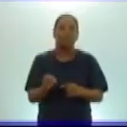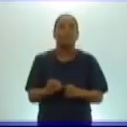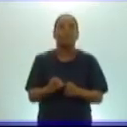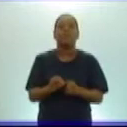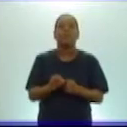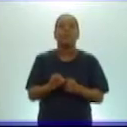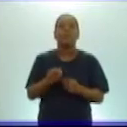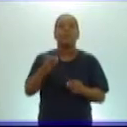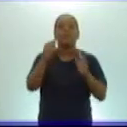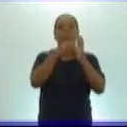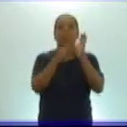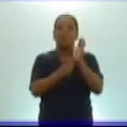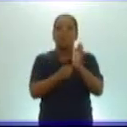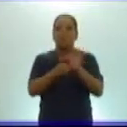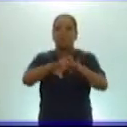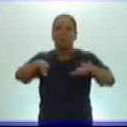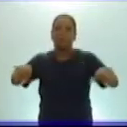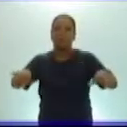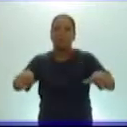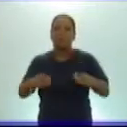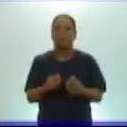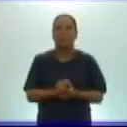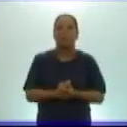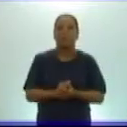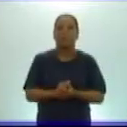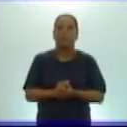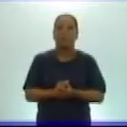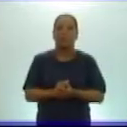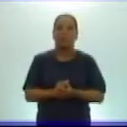3 operaciones.